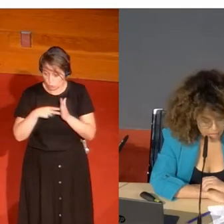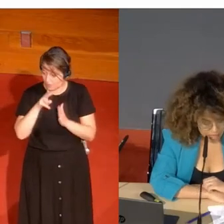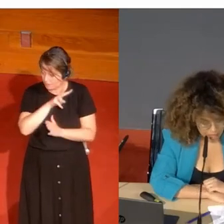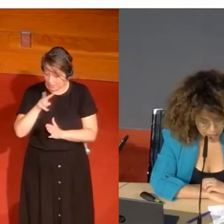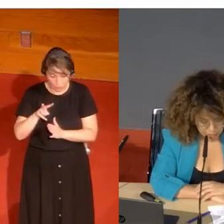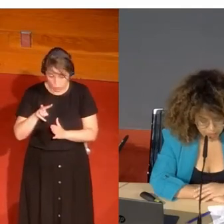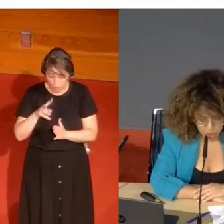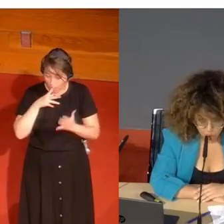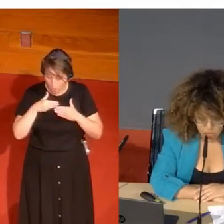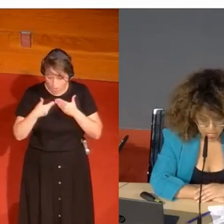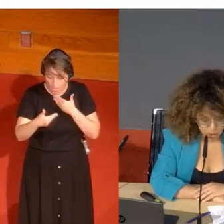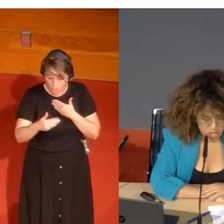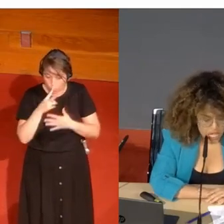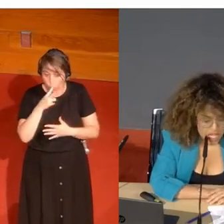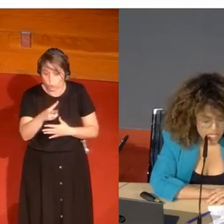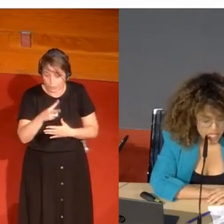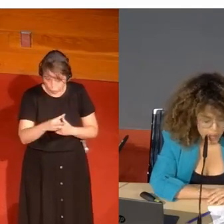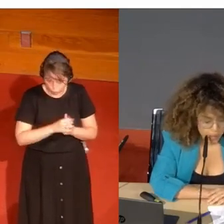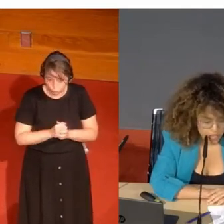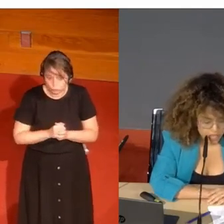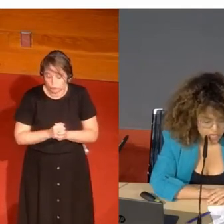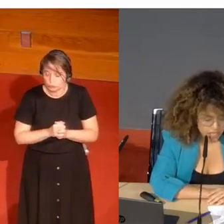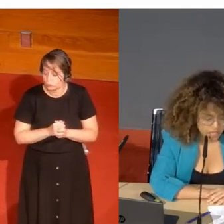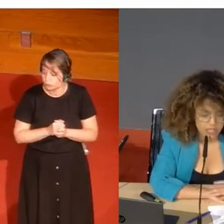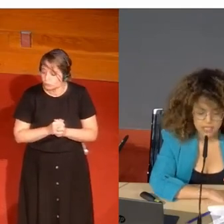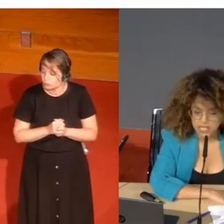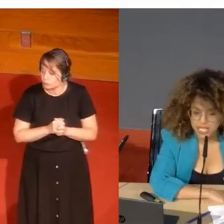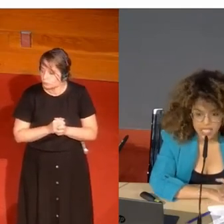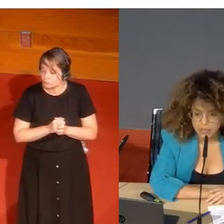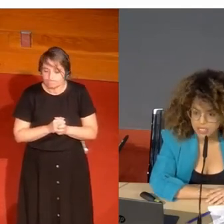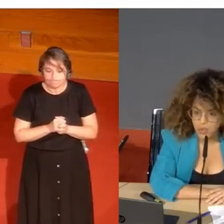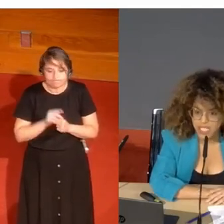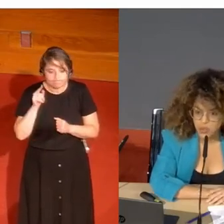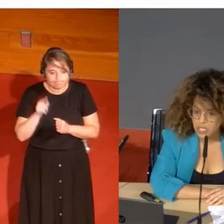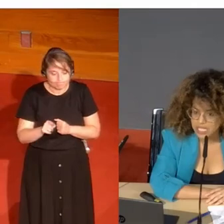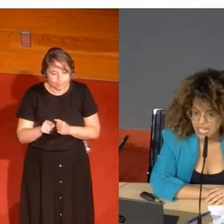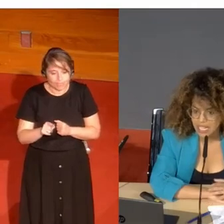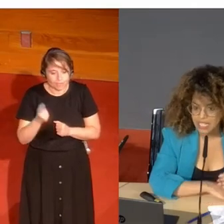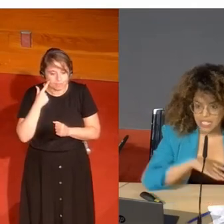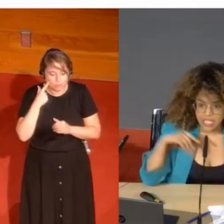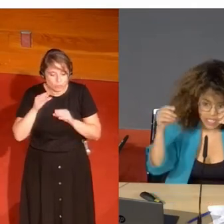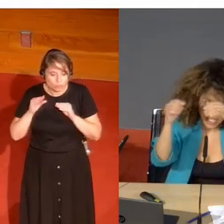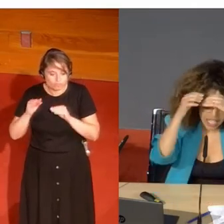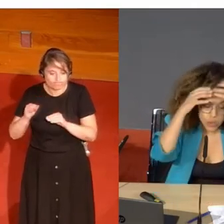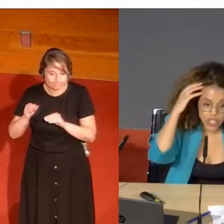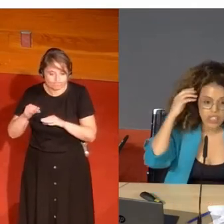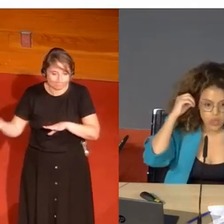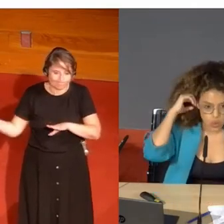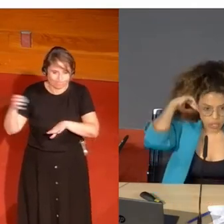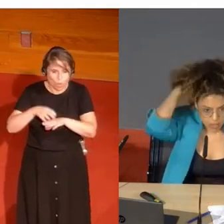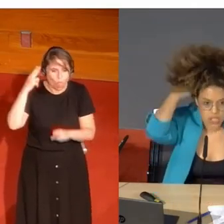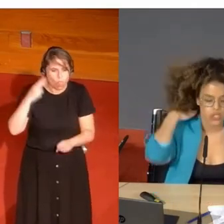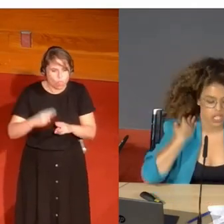cumplen eh dos años eh pues eh el régimen de los ayatolas ha eh ha